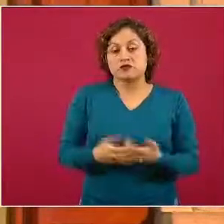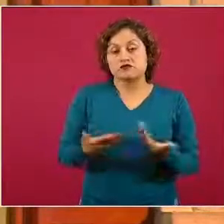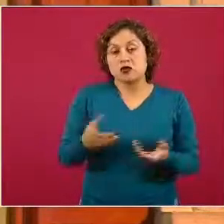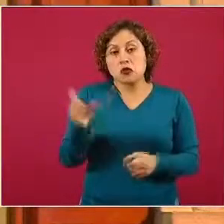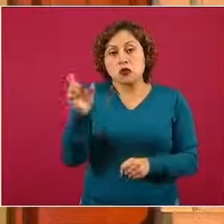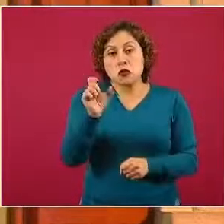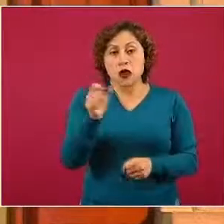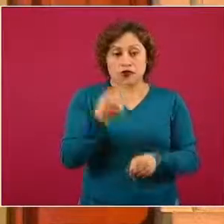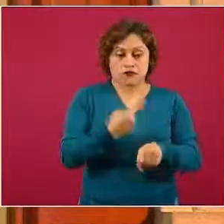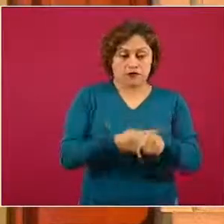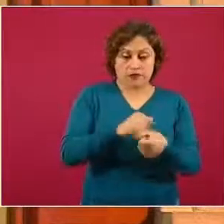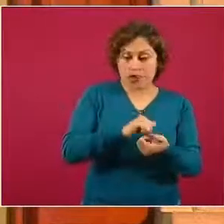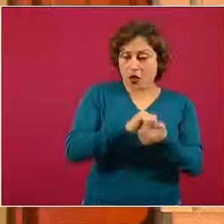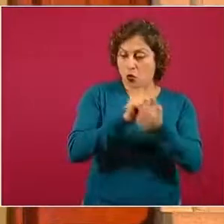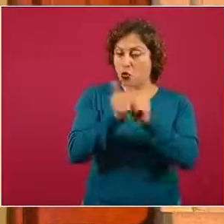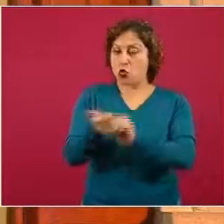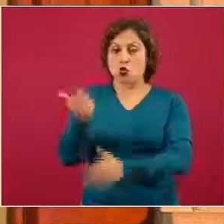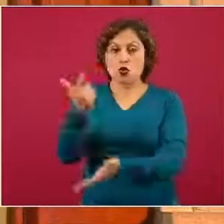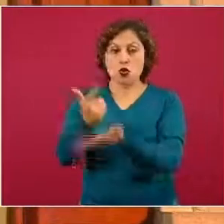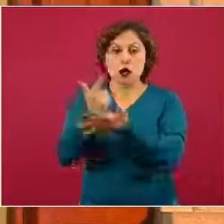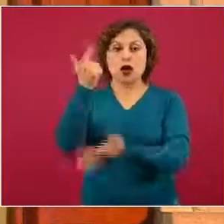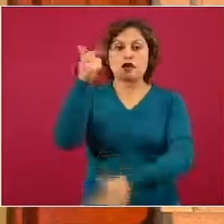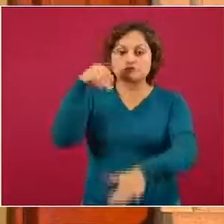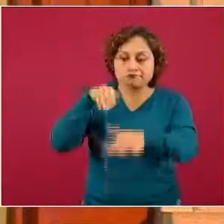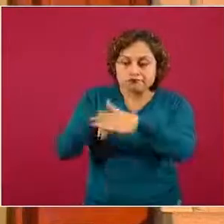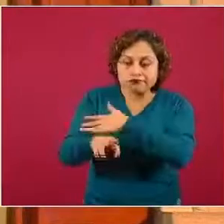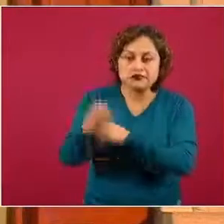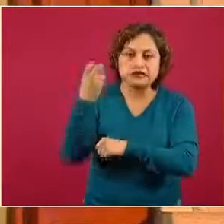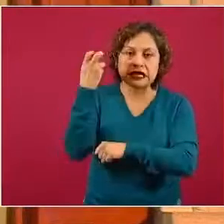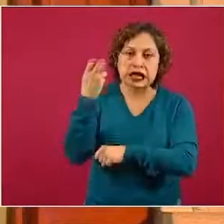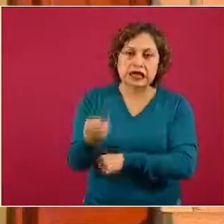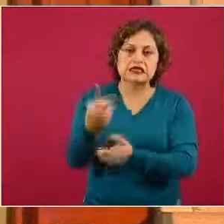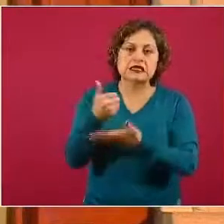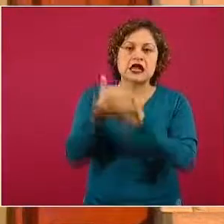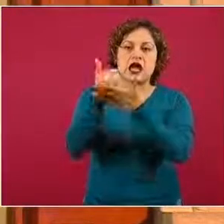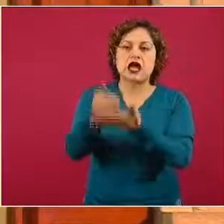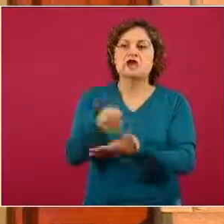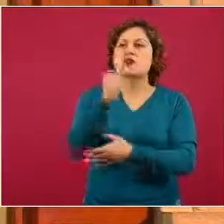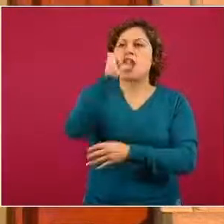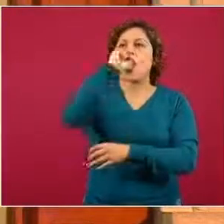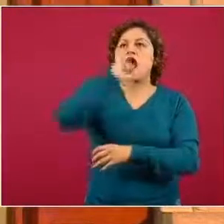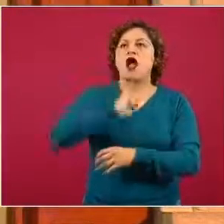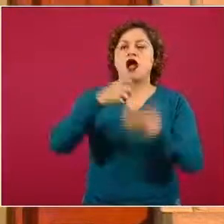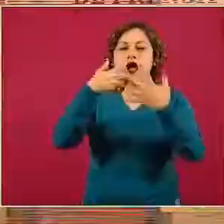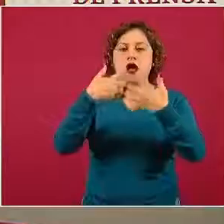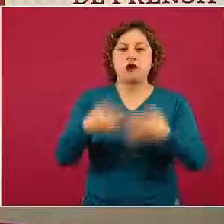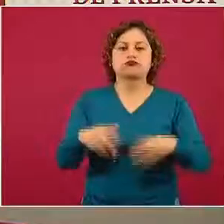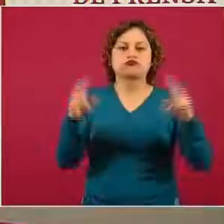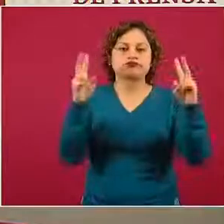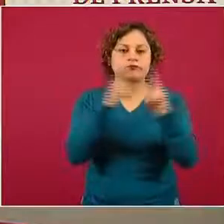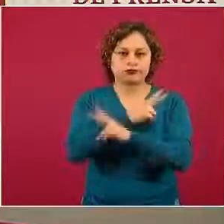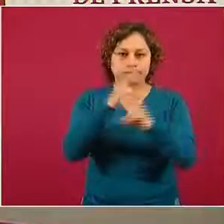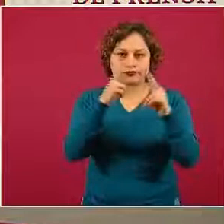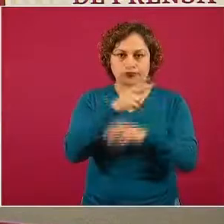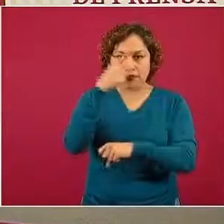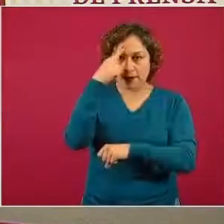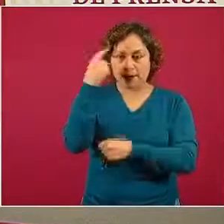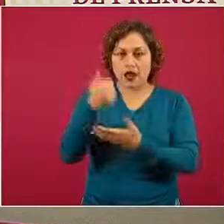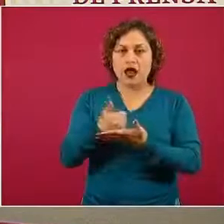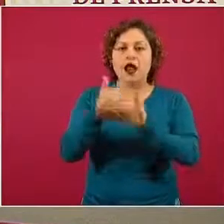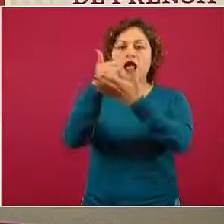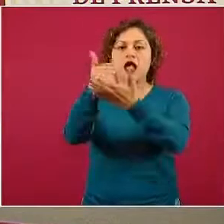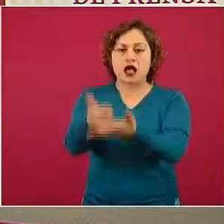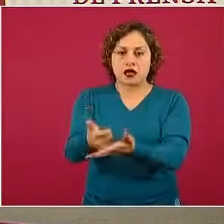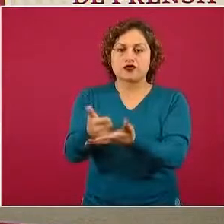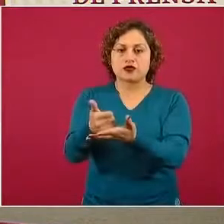de la enfermedad y que por lo tanto requieren de este soporte ventilatorio para poder mantener el intercambio gaseoso que es